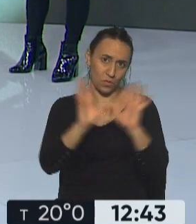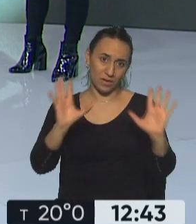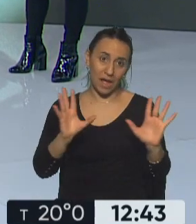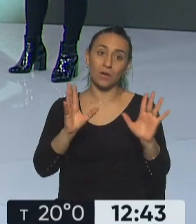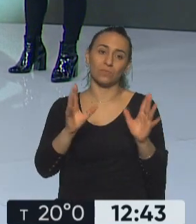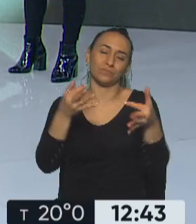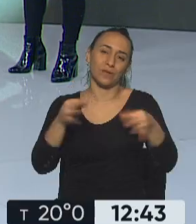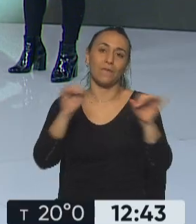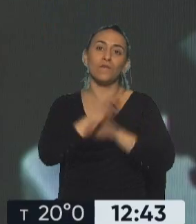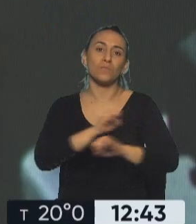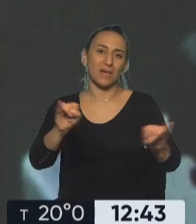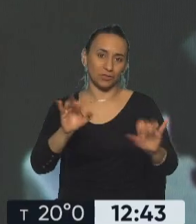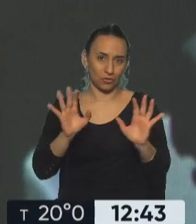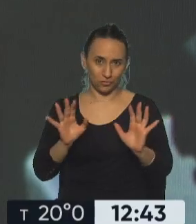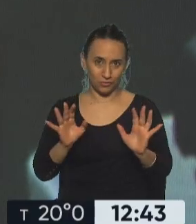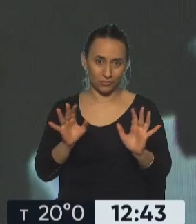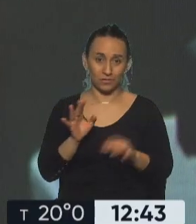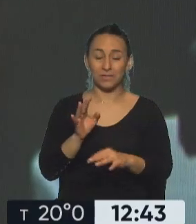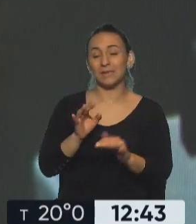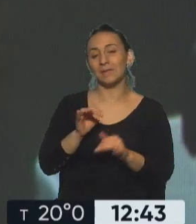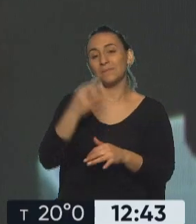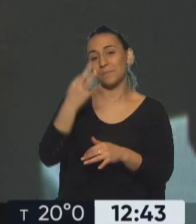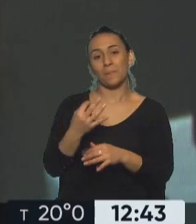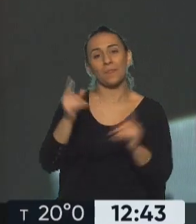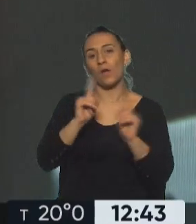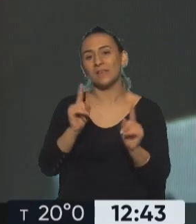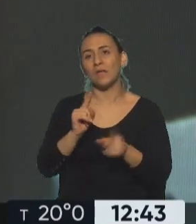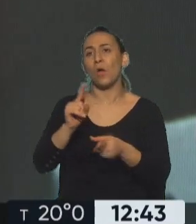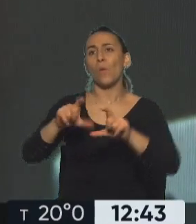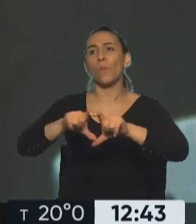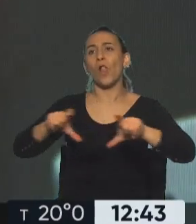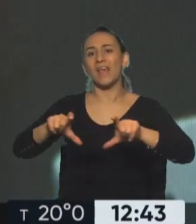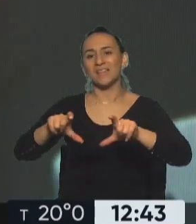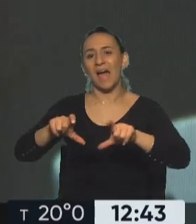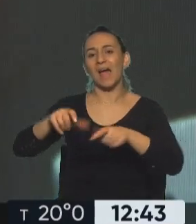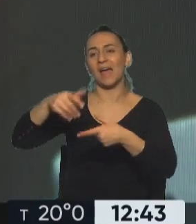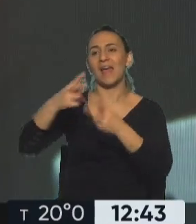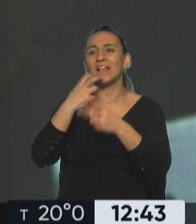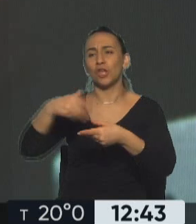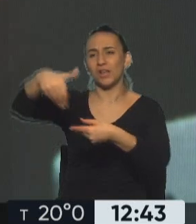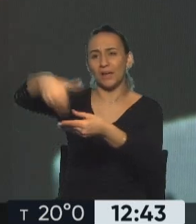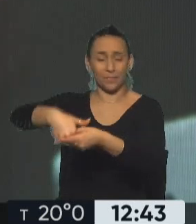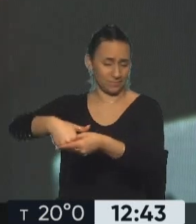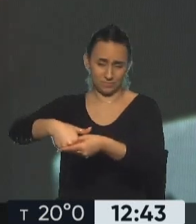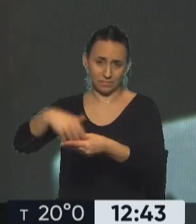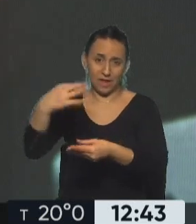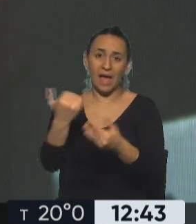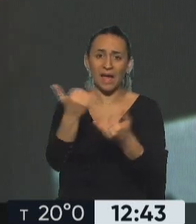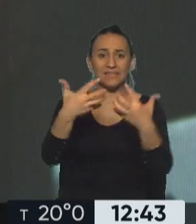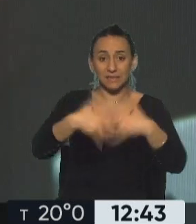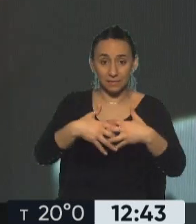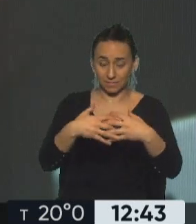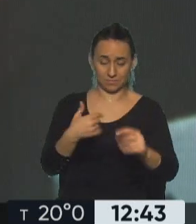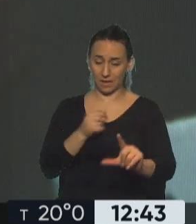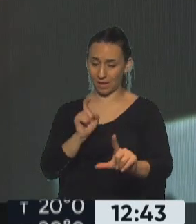Informativo, básicamente. Sí, totalmente. Y no es boleta electrónica, no es una impresora, tiene un software, veíamos que apretamos, seleccionamos